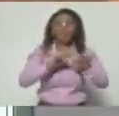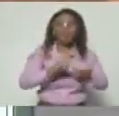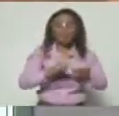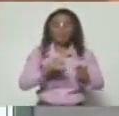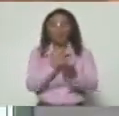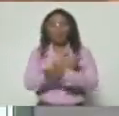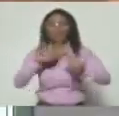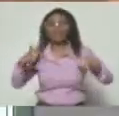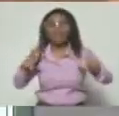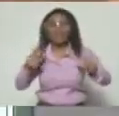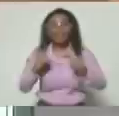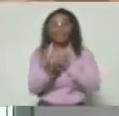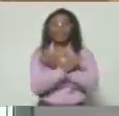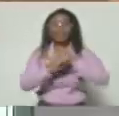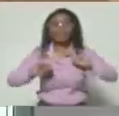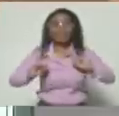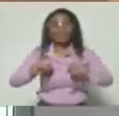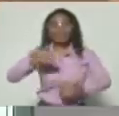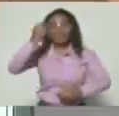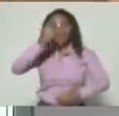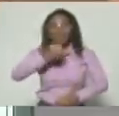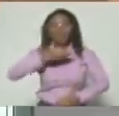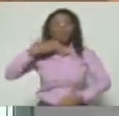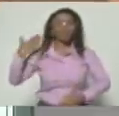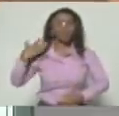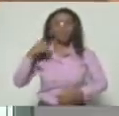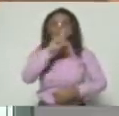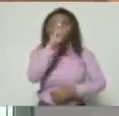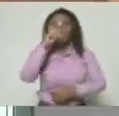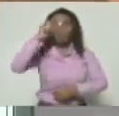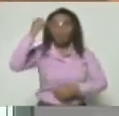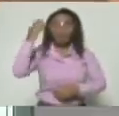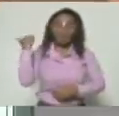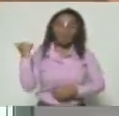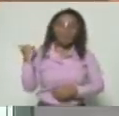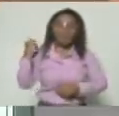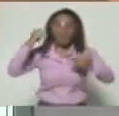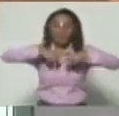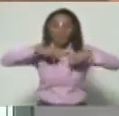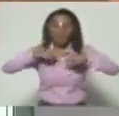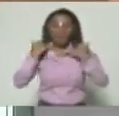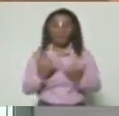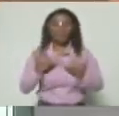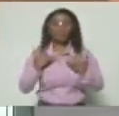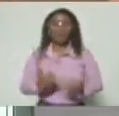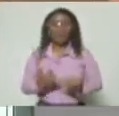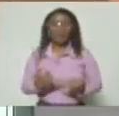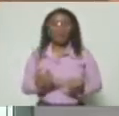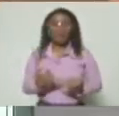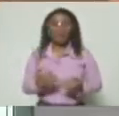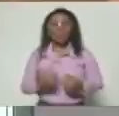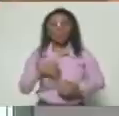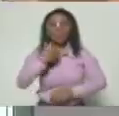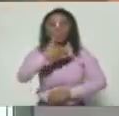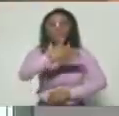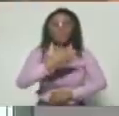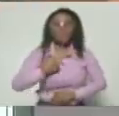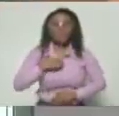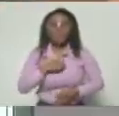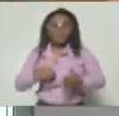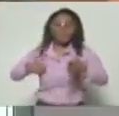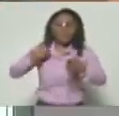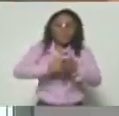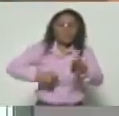la dignidad! 200 años atrás y hoy, en el presente, cuando estamos dando una batalla